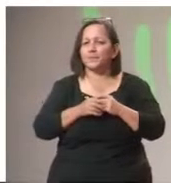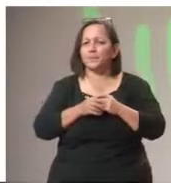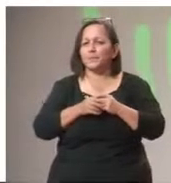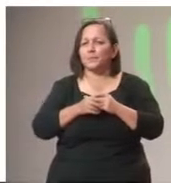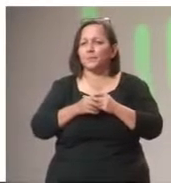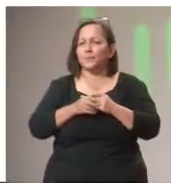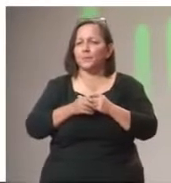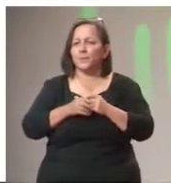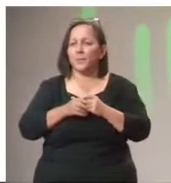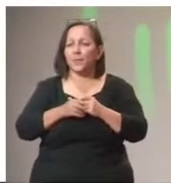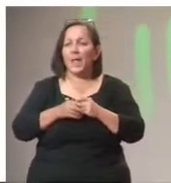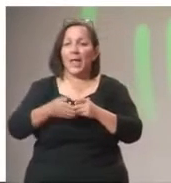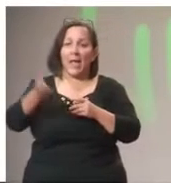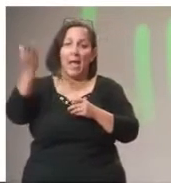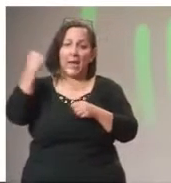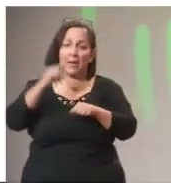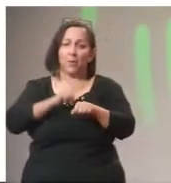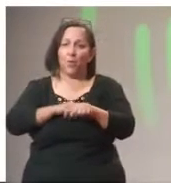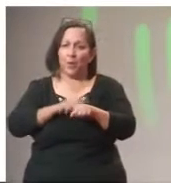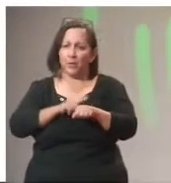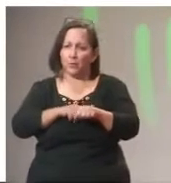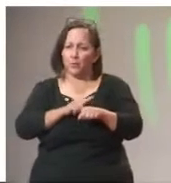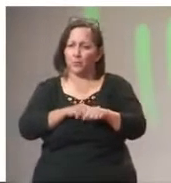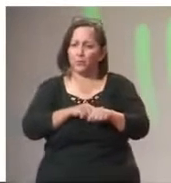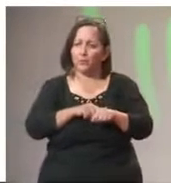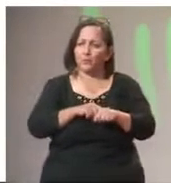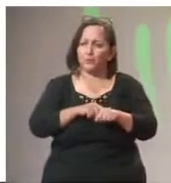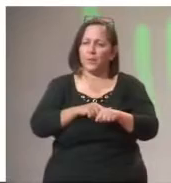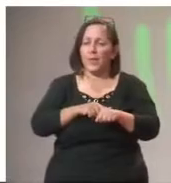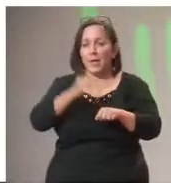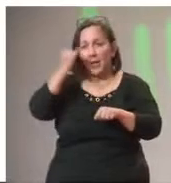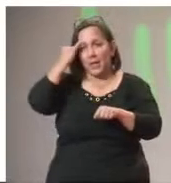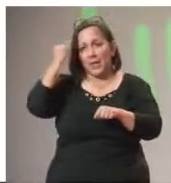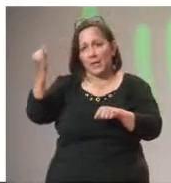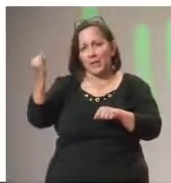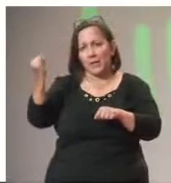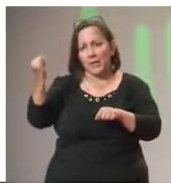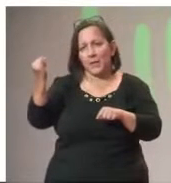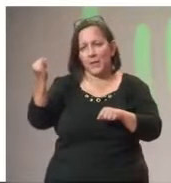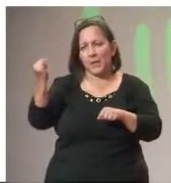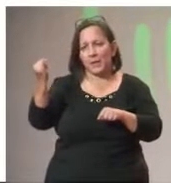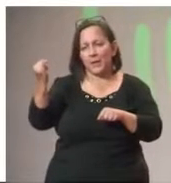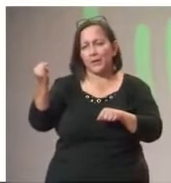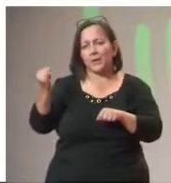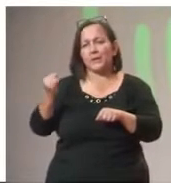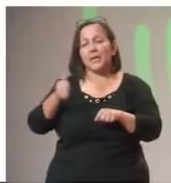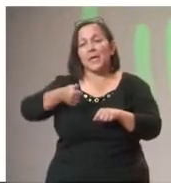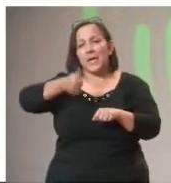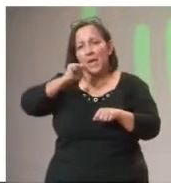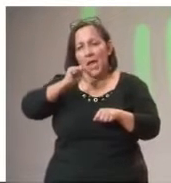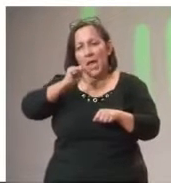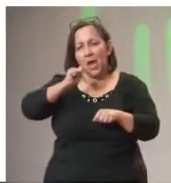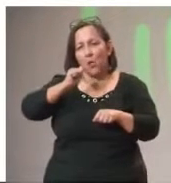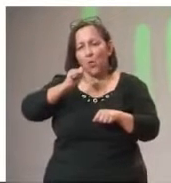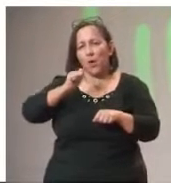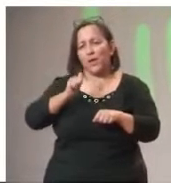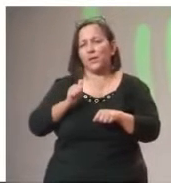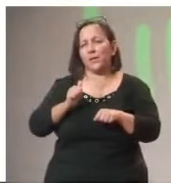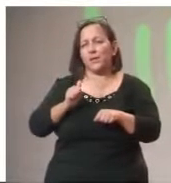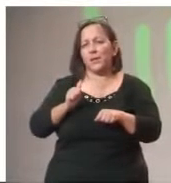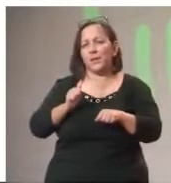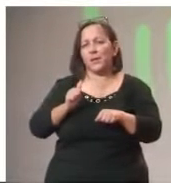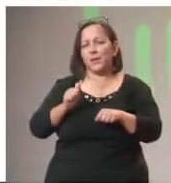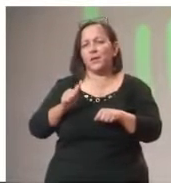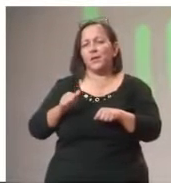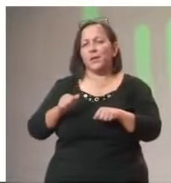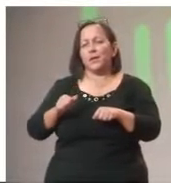En su momento, la idea ha sido que el agua del acuífero Barba